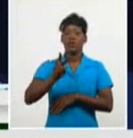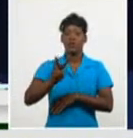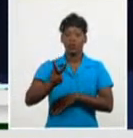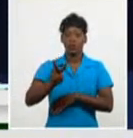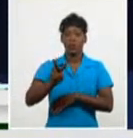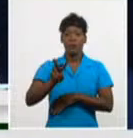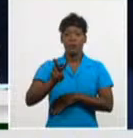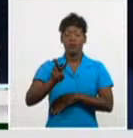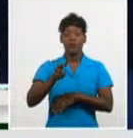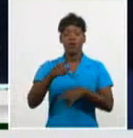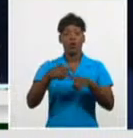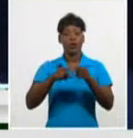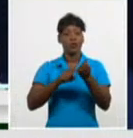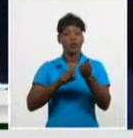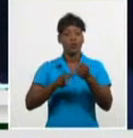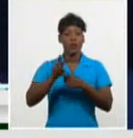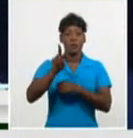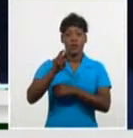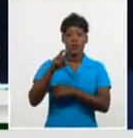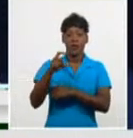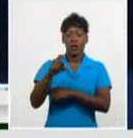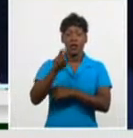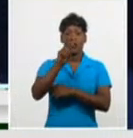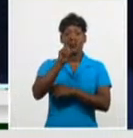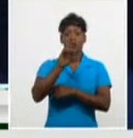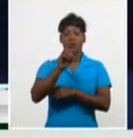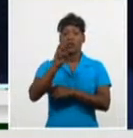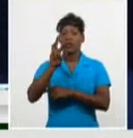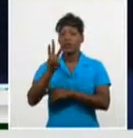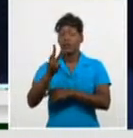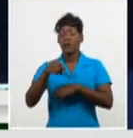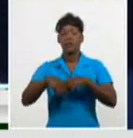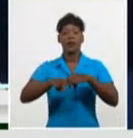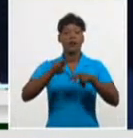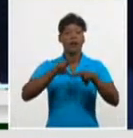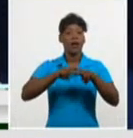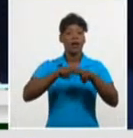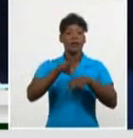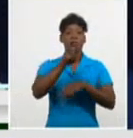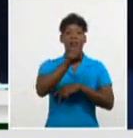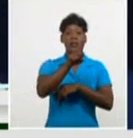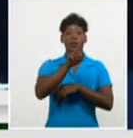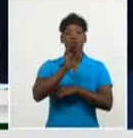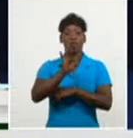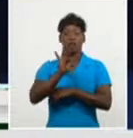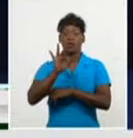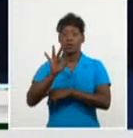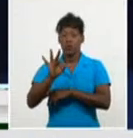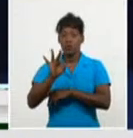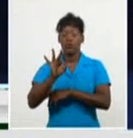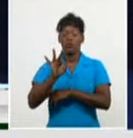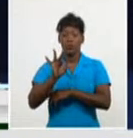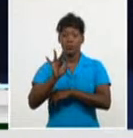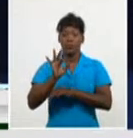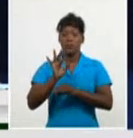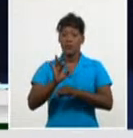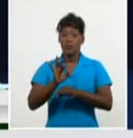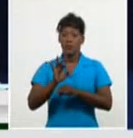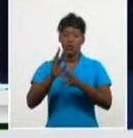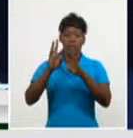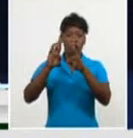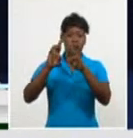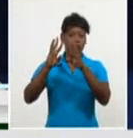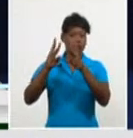Clara, 203, de La Habana, 188, y como resultado de este análisis,